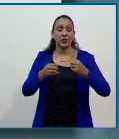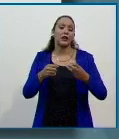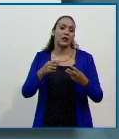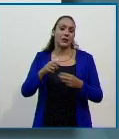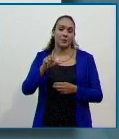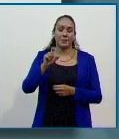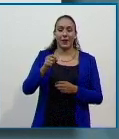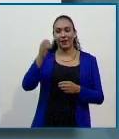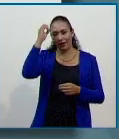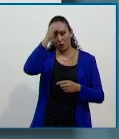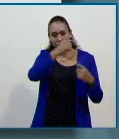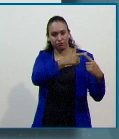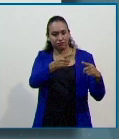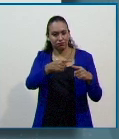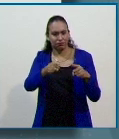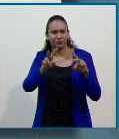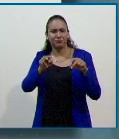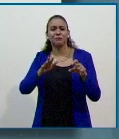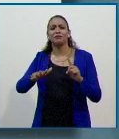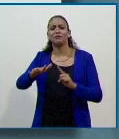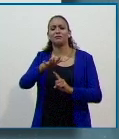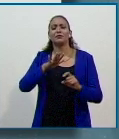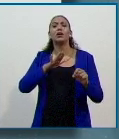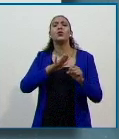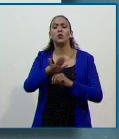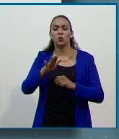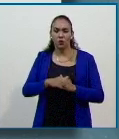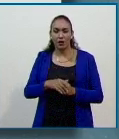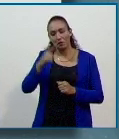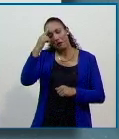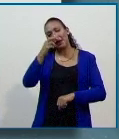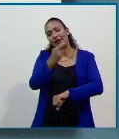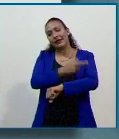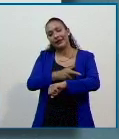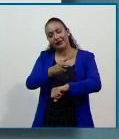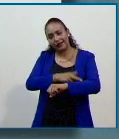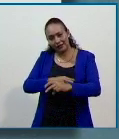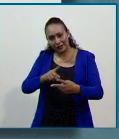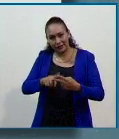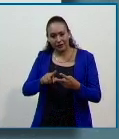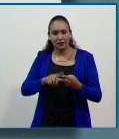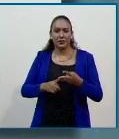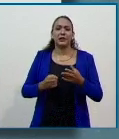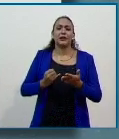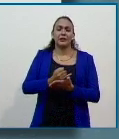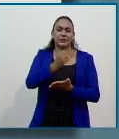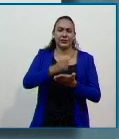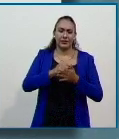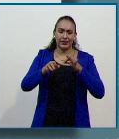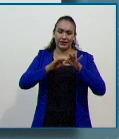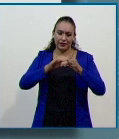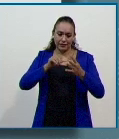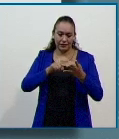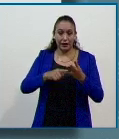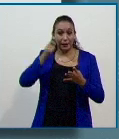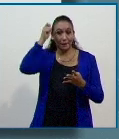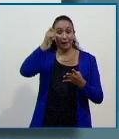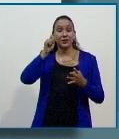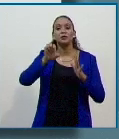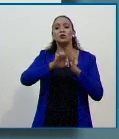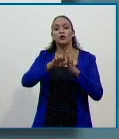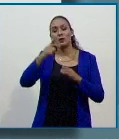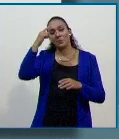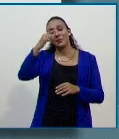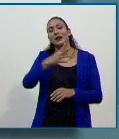aisladas, relacionadas con temas de auto de vinculación a proceso, sentencias en el juicio laboral y pensión por orfandad